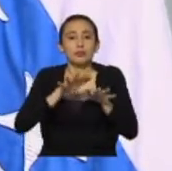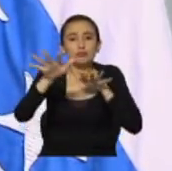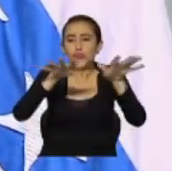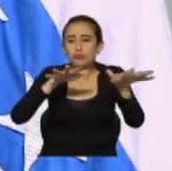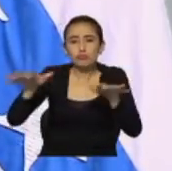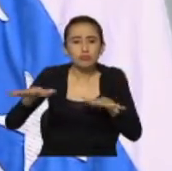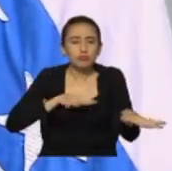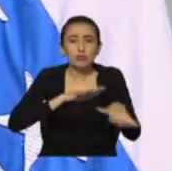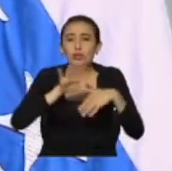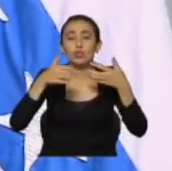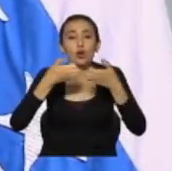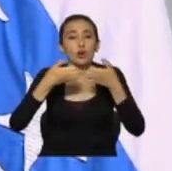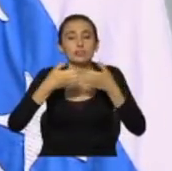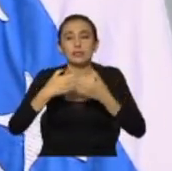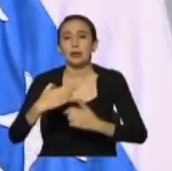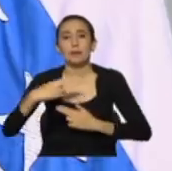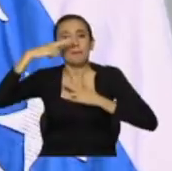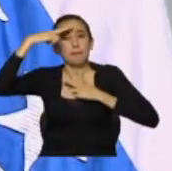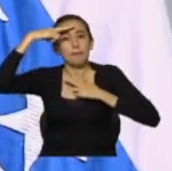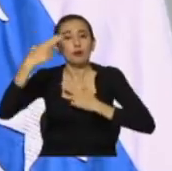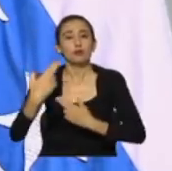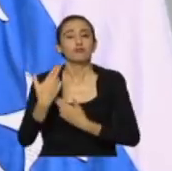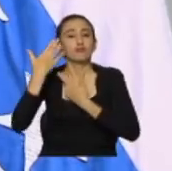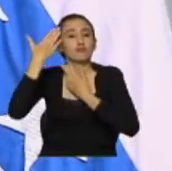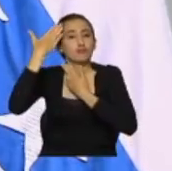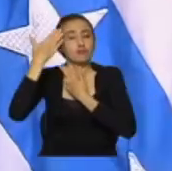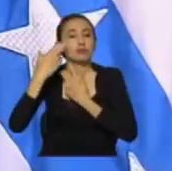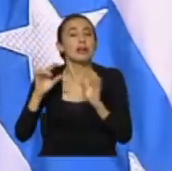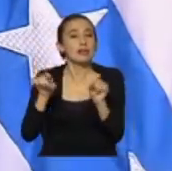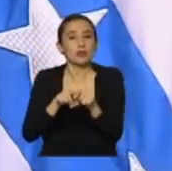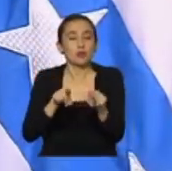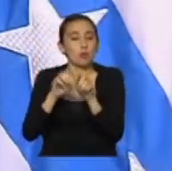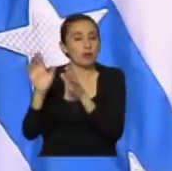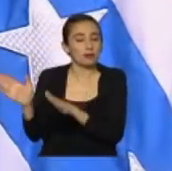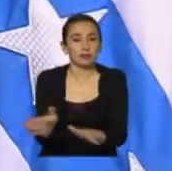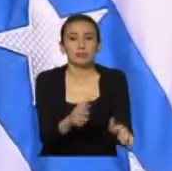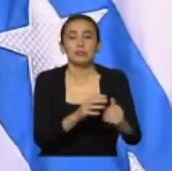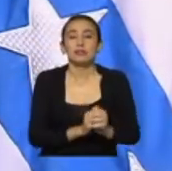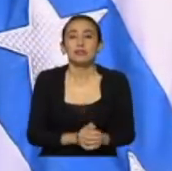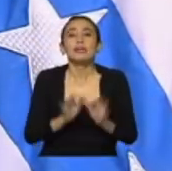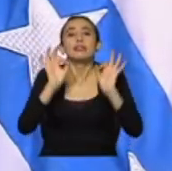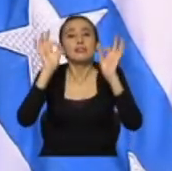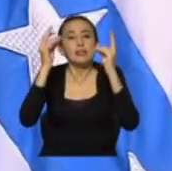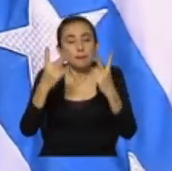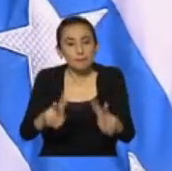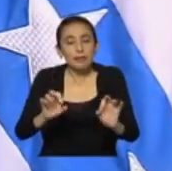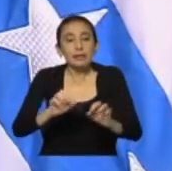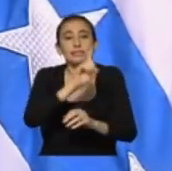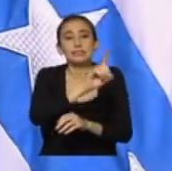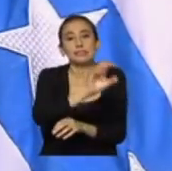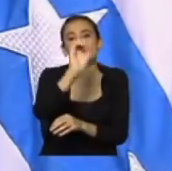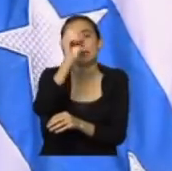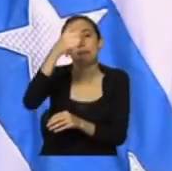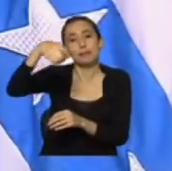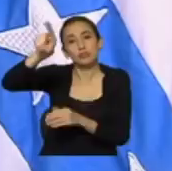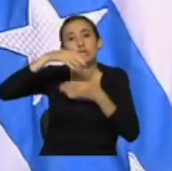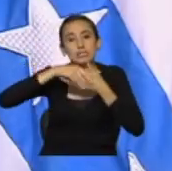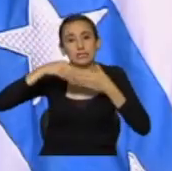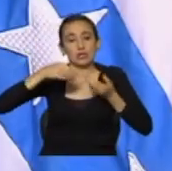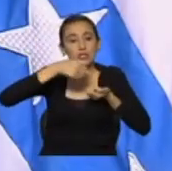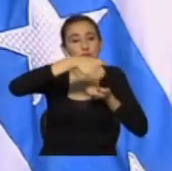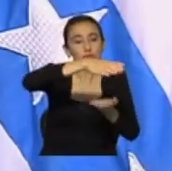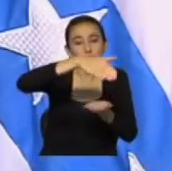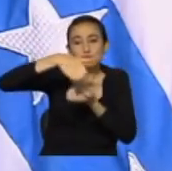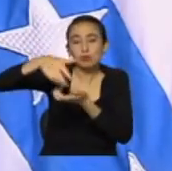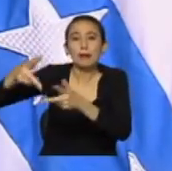todos los efectivos de la policía y de las fuerzas armadas en el país ya están disponibles 100 millones de dólares para préstamos quirografarios